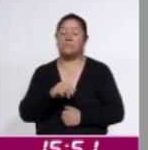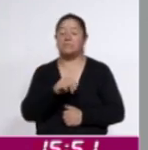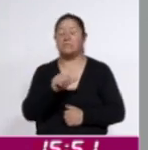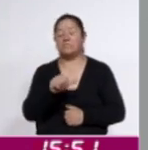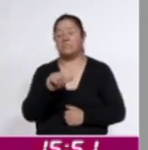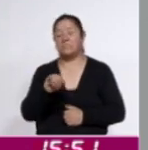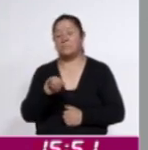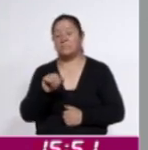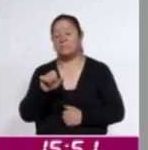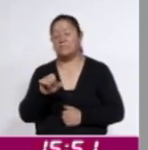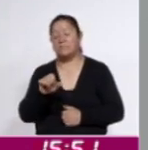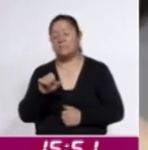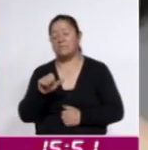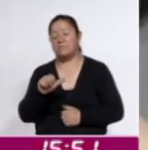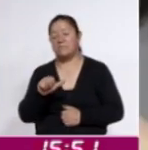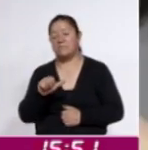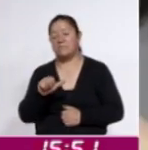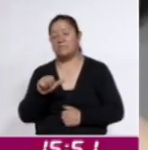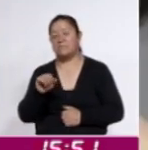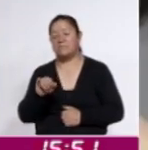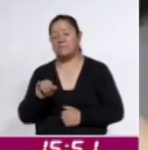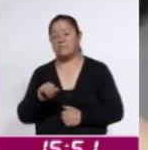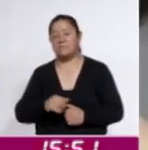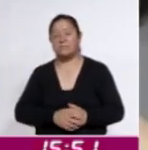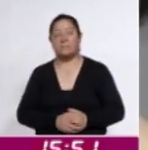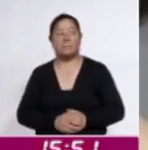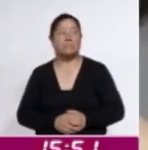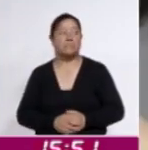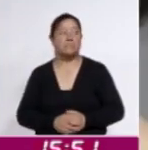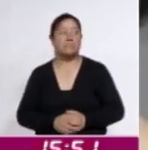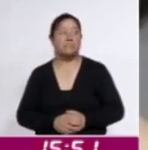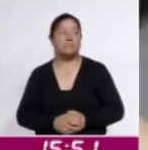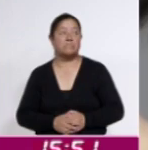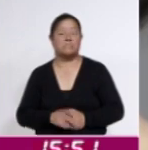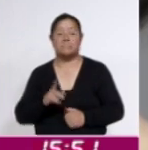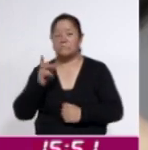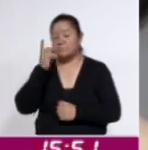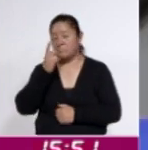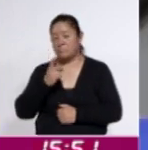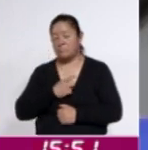sobre su pintura. The value of my artwork.